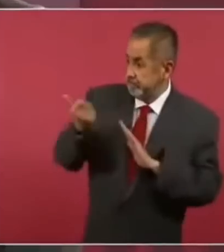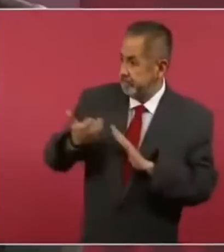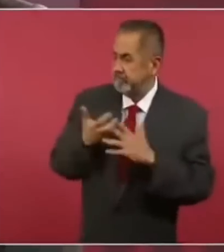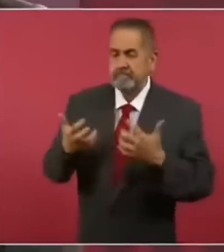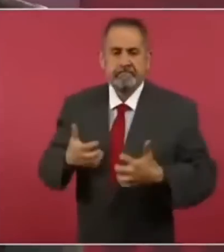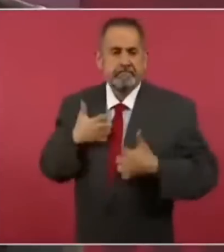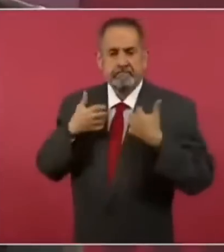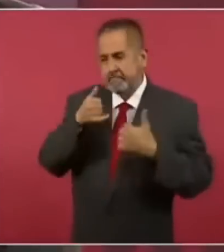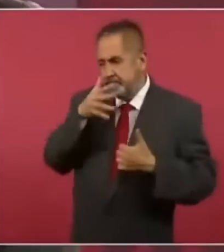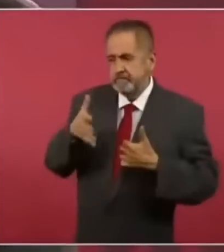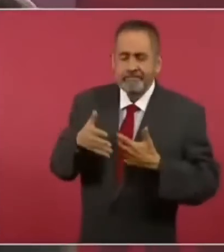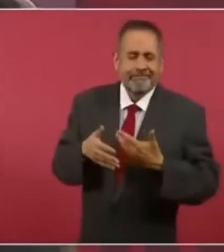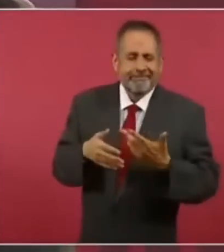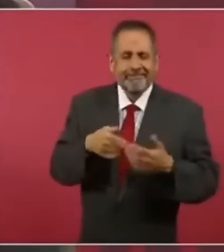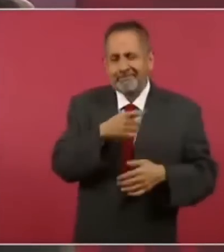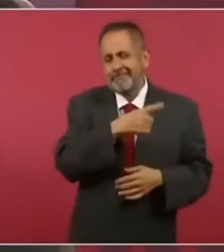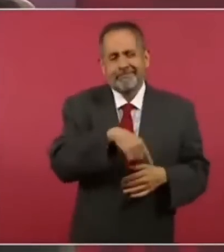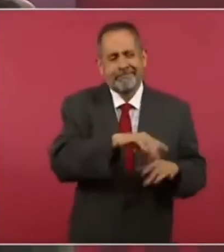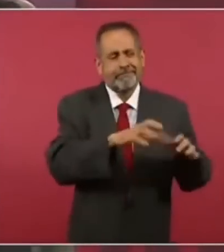en todo el sector